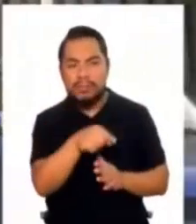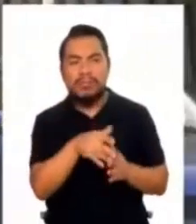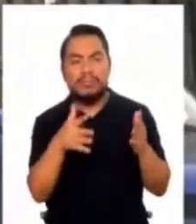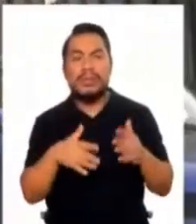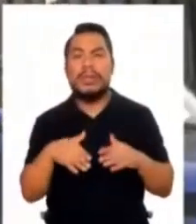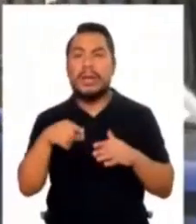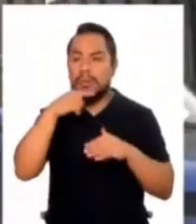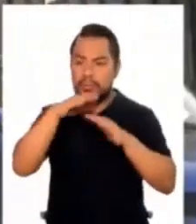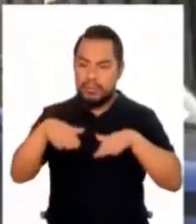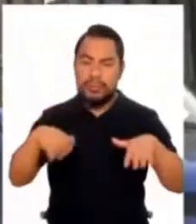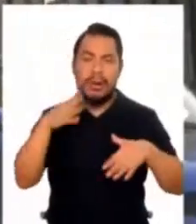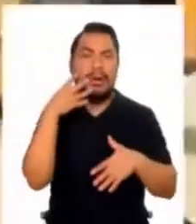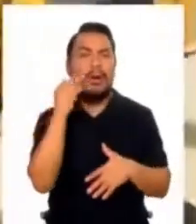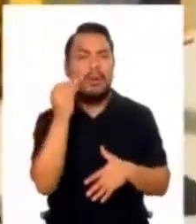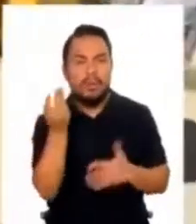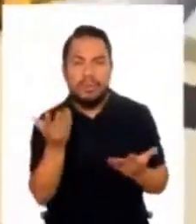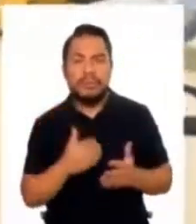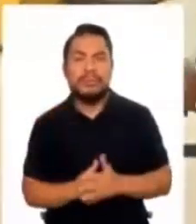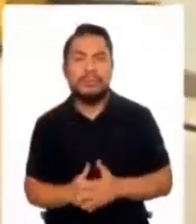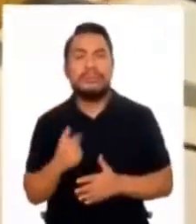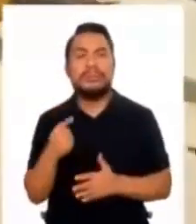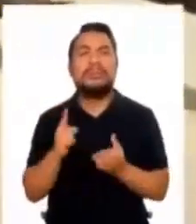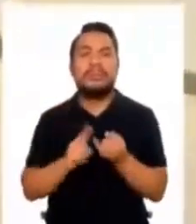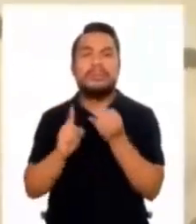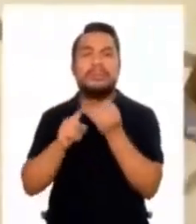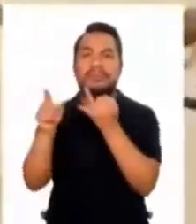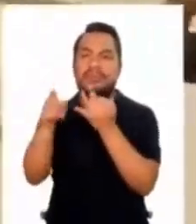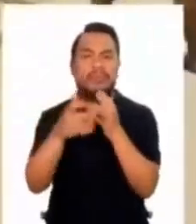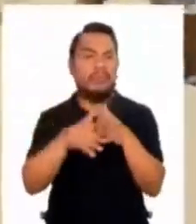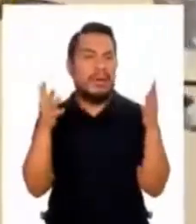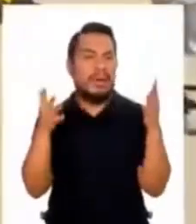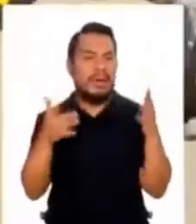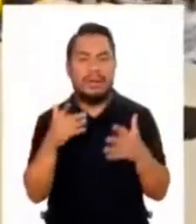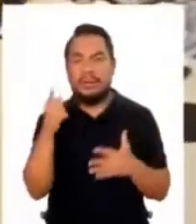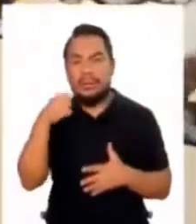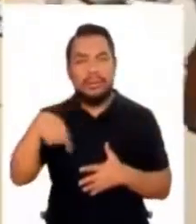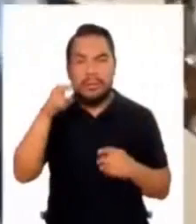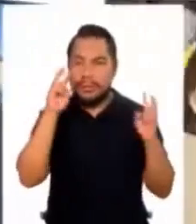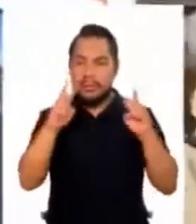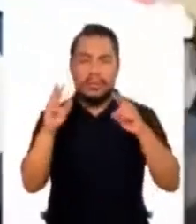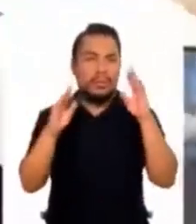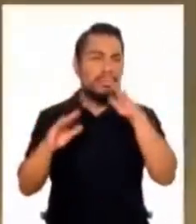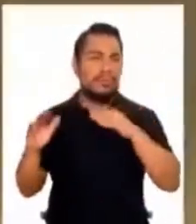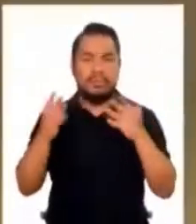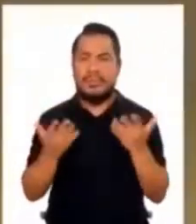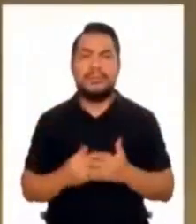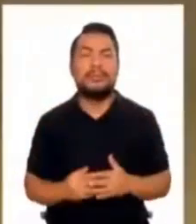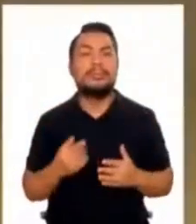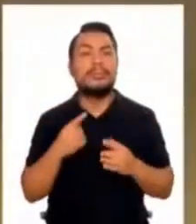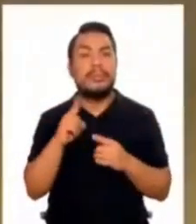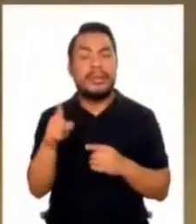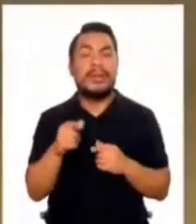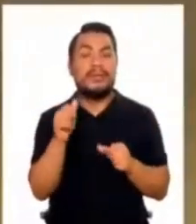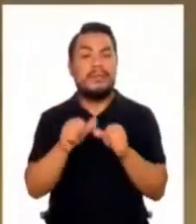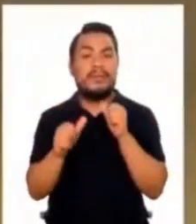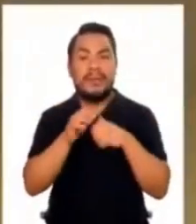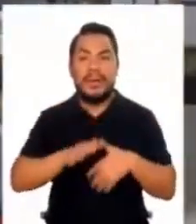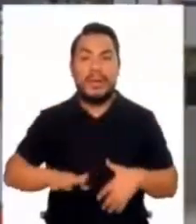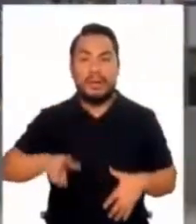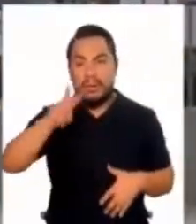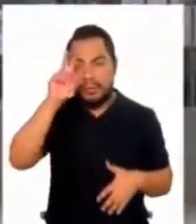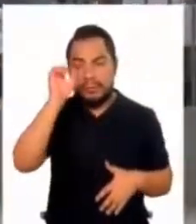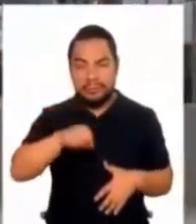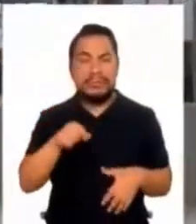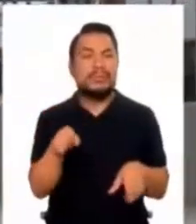niñas y adolescentes los casos más sonados han conmocionado a la opinión pública pero las cifras a nivel nacional